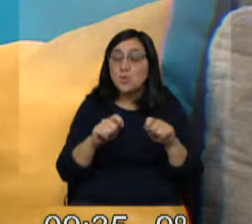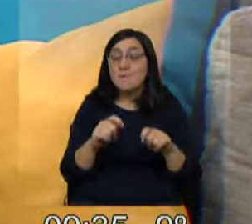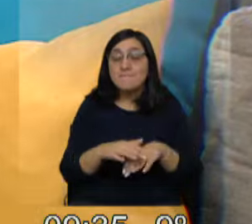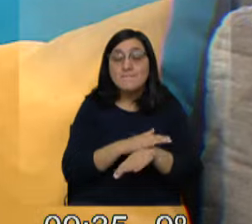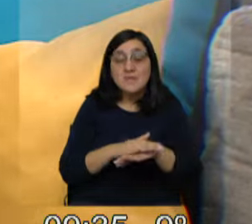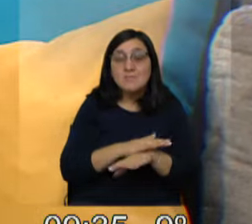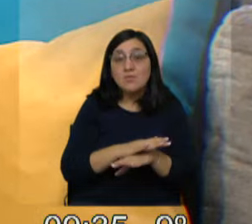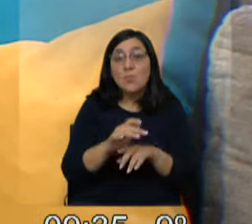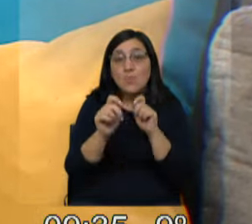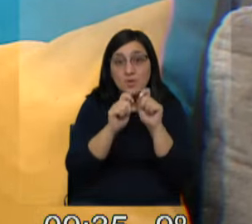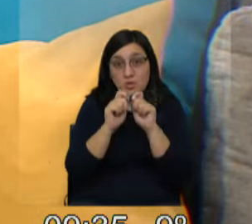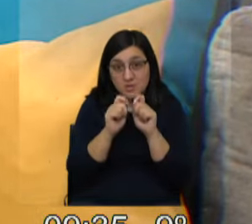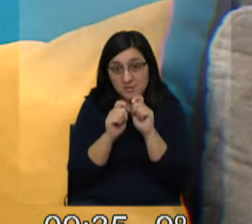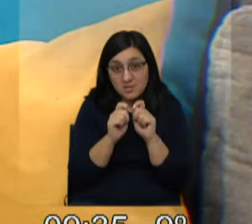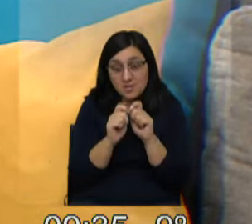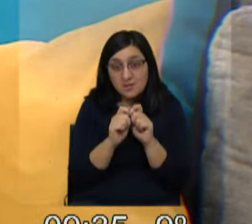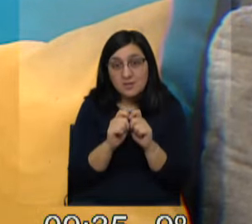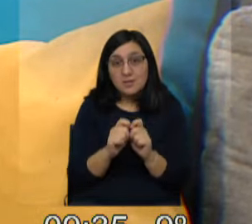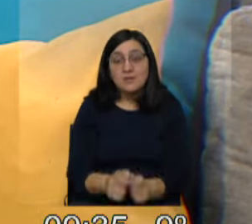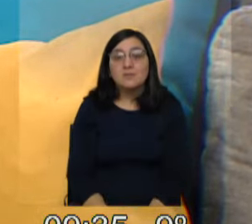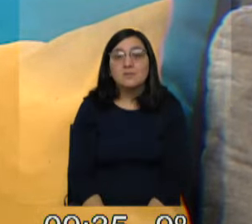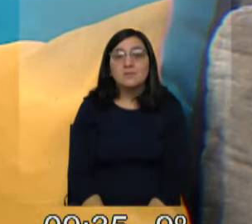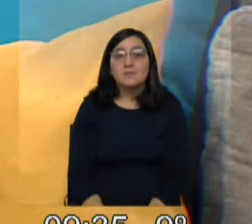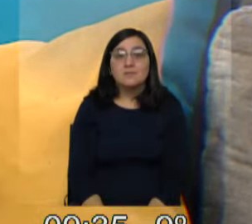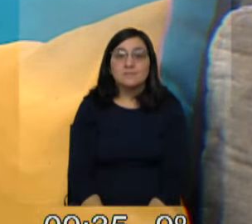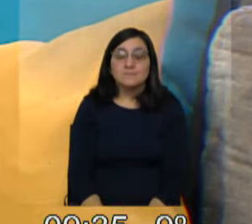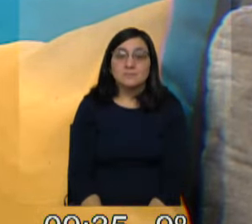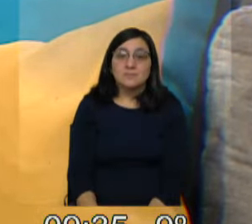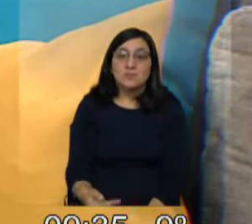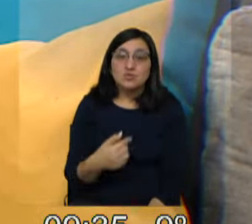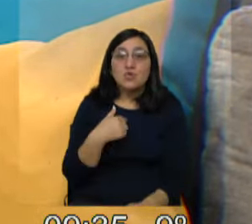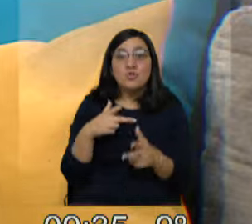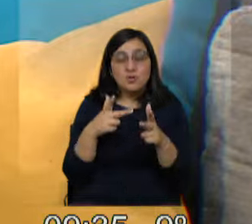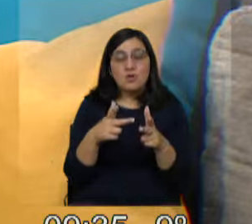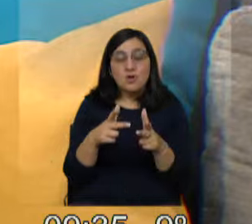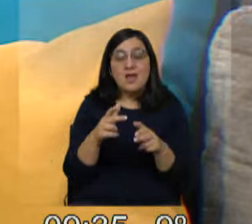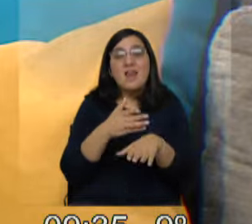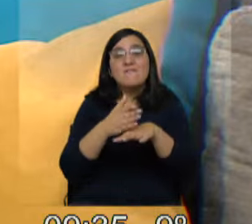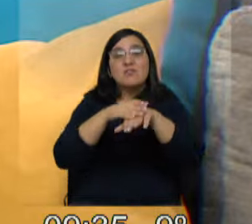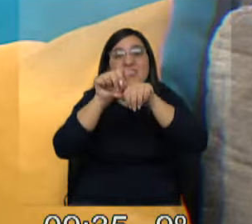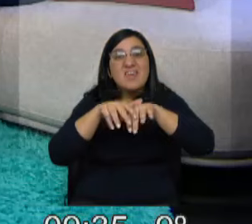un periodista desde este costadito, esta esquinita de la televisión, es lo del efecto de Ramsey, hay que